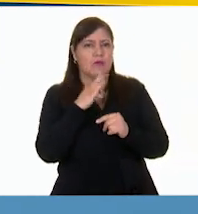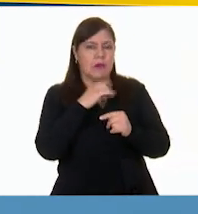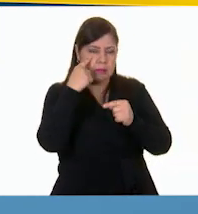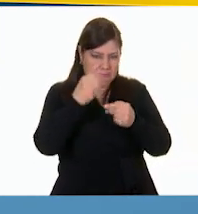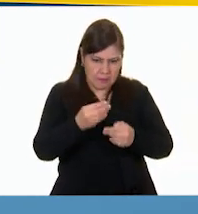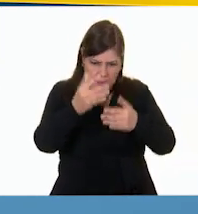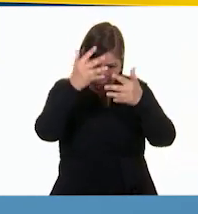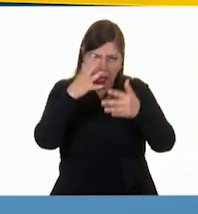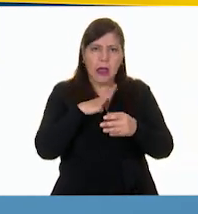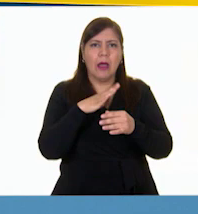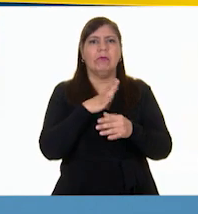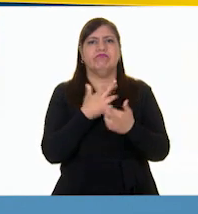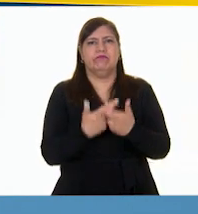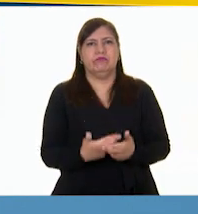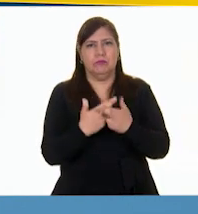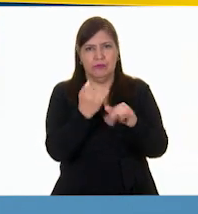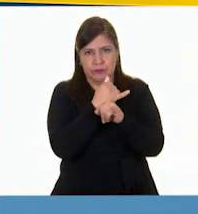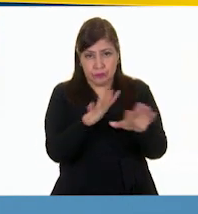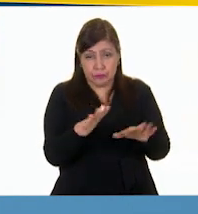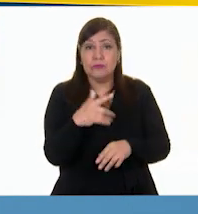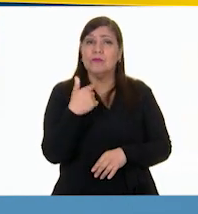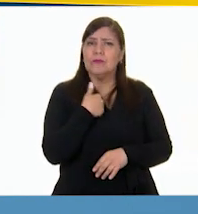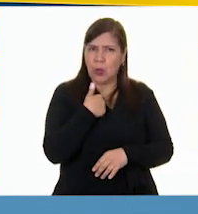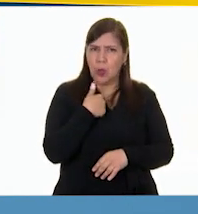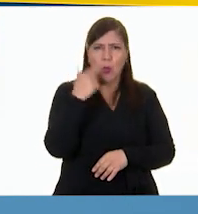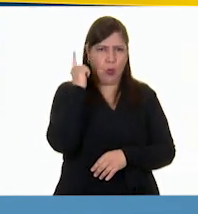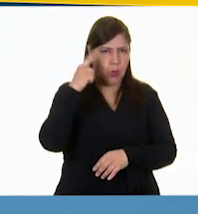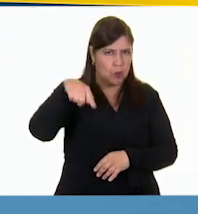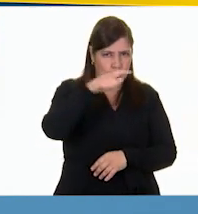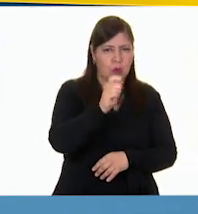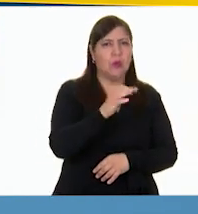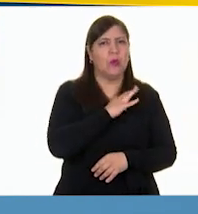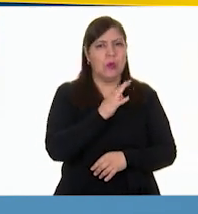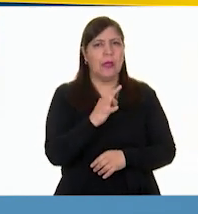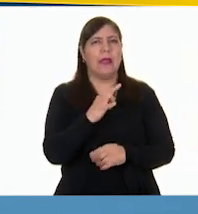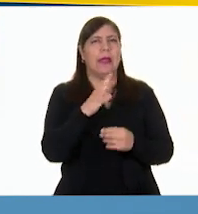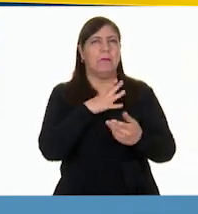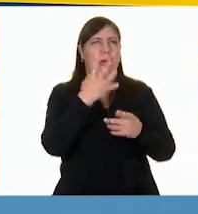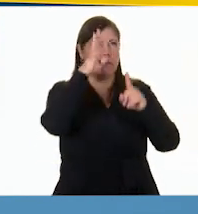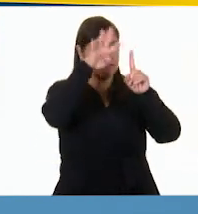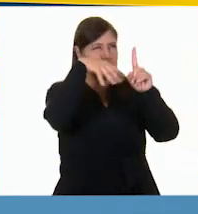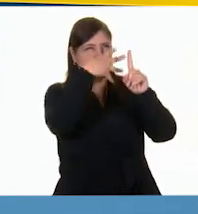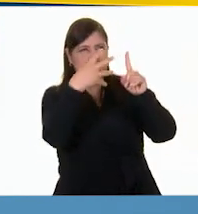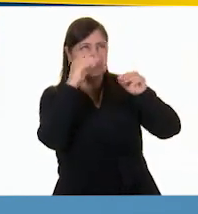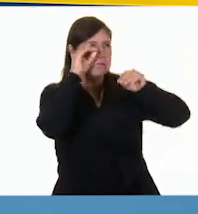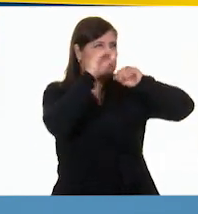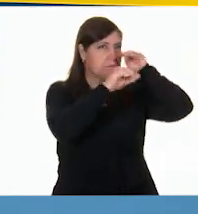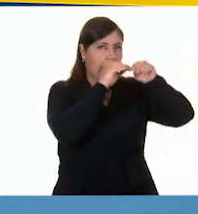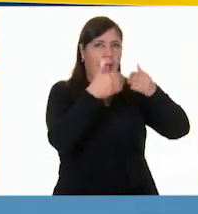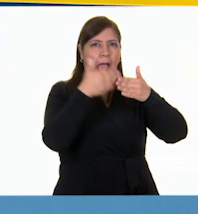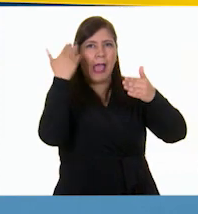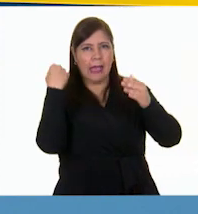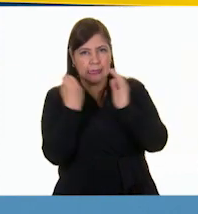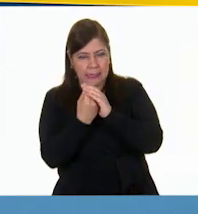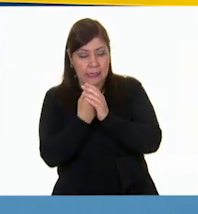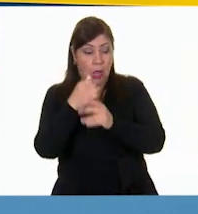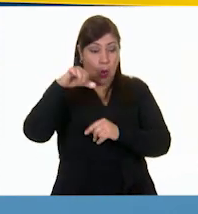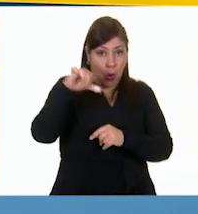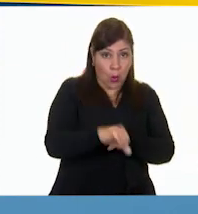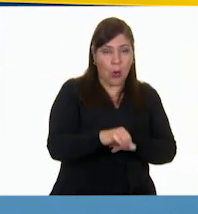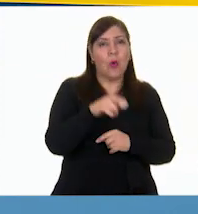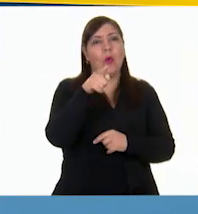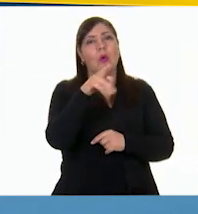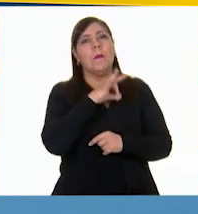alguna información. Yo los invito a que estos formatos que hemos llenado en la clase anterior y en esta, ustedes